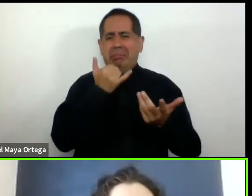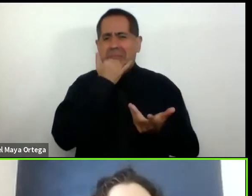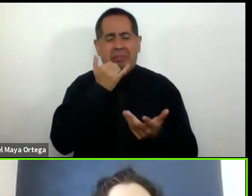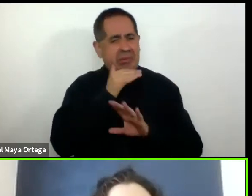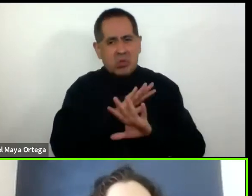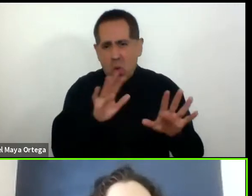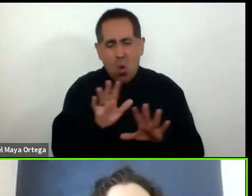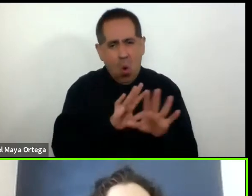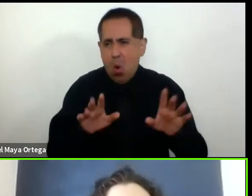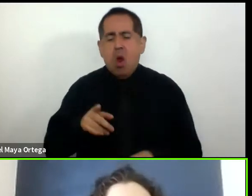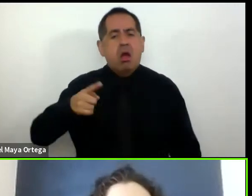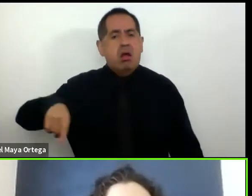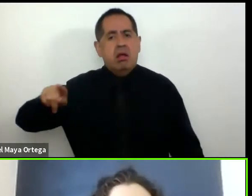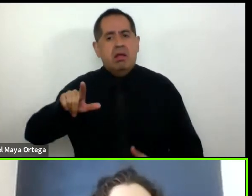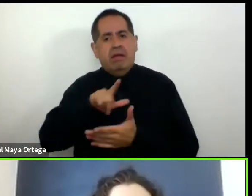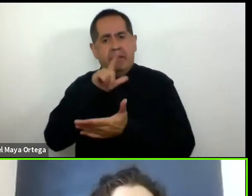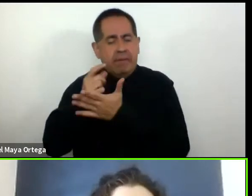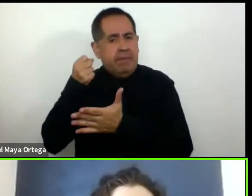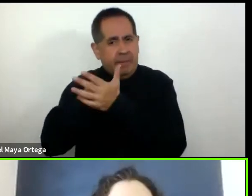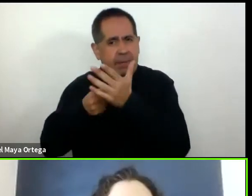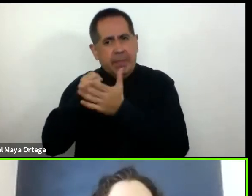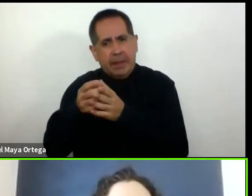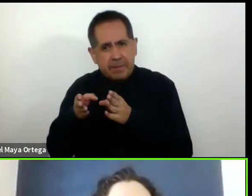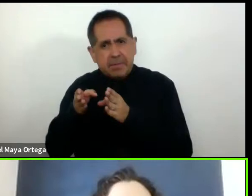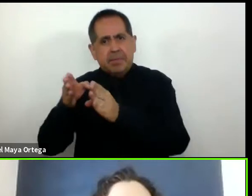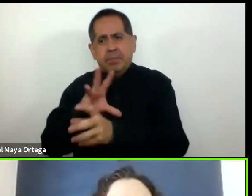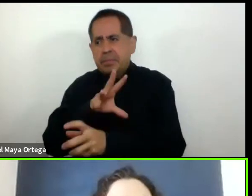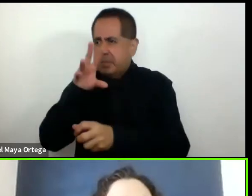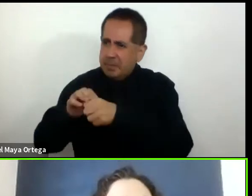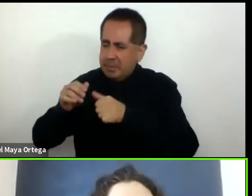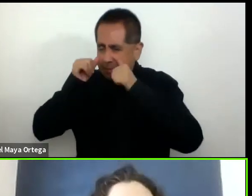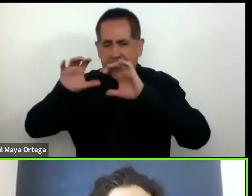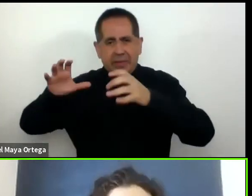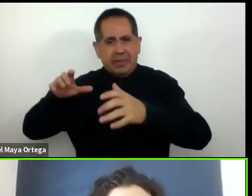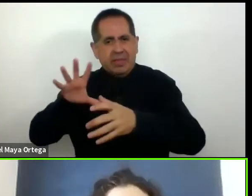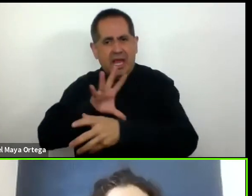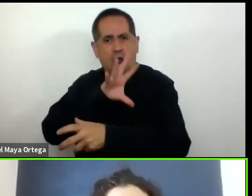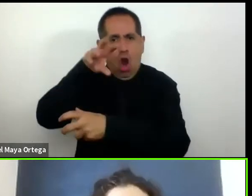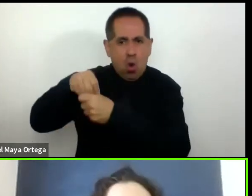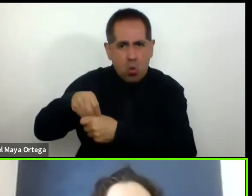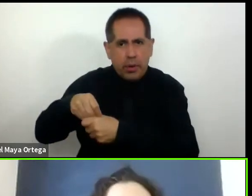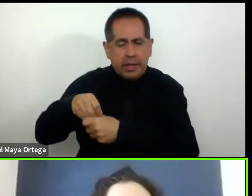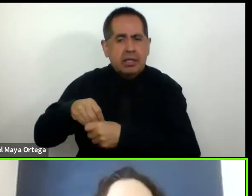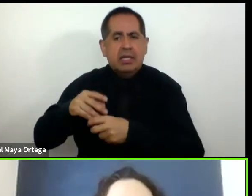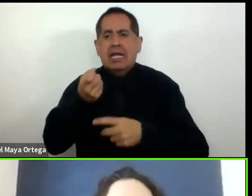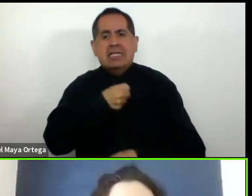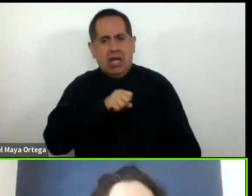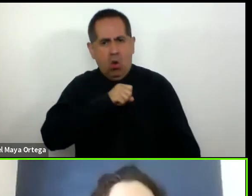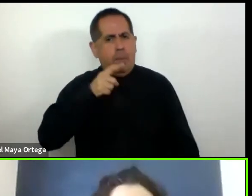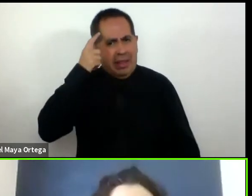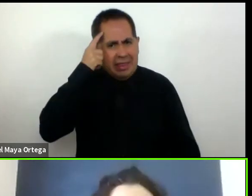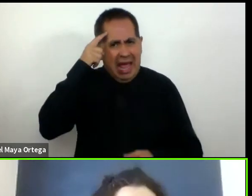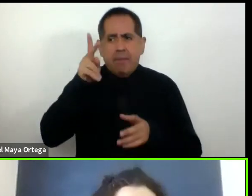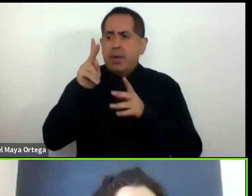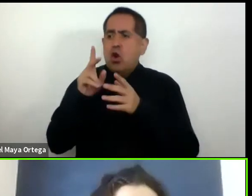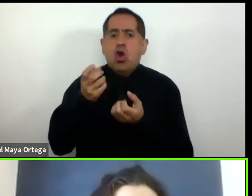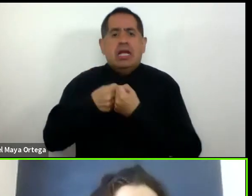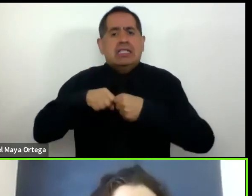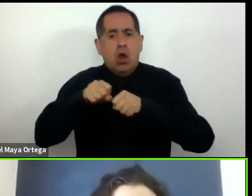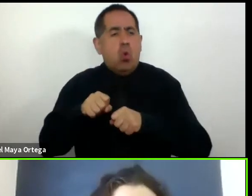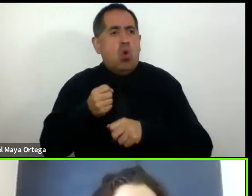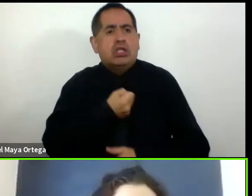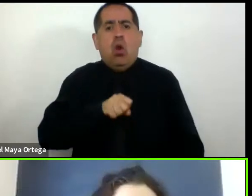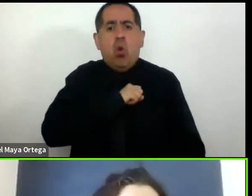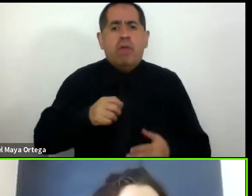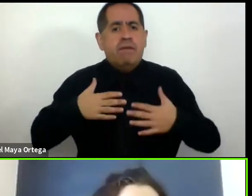batalla y la lucha y el camino está en incluir el tema de la salud mental dentro de la salud física. Es decir,